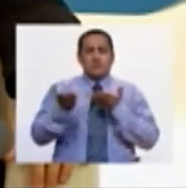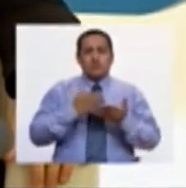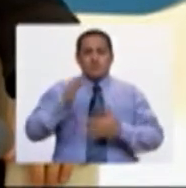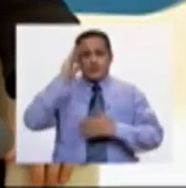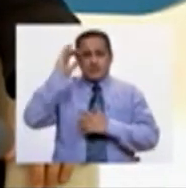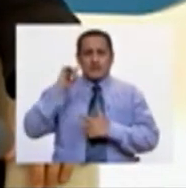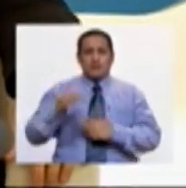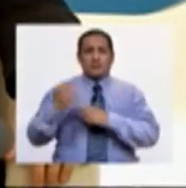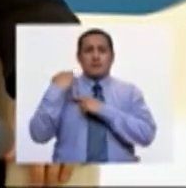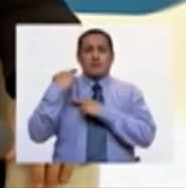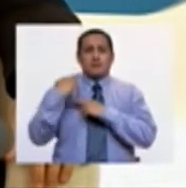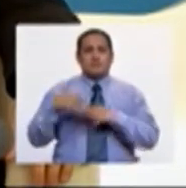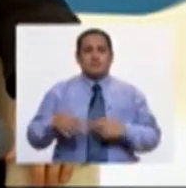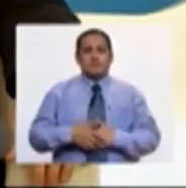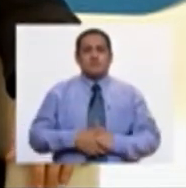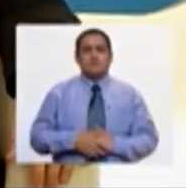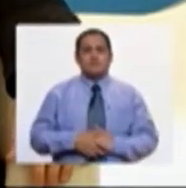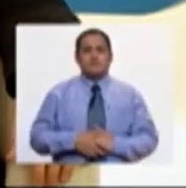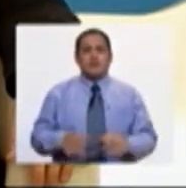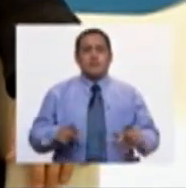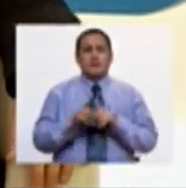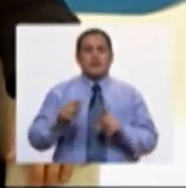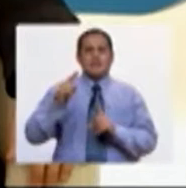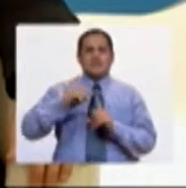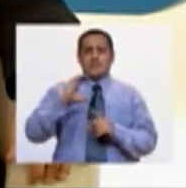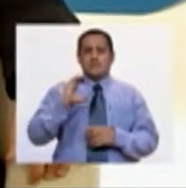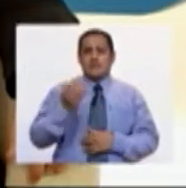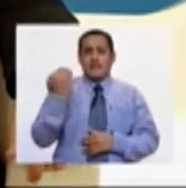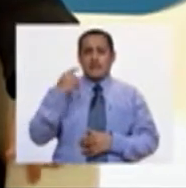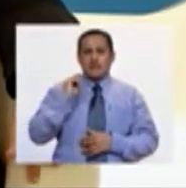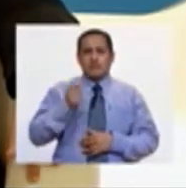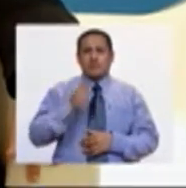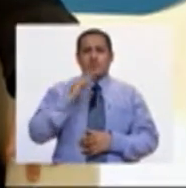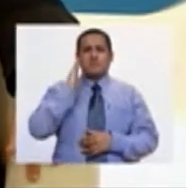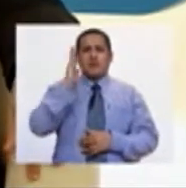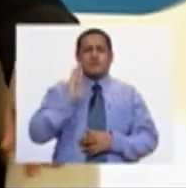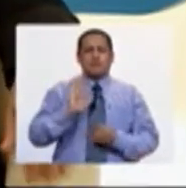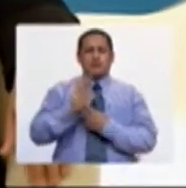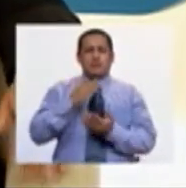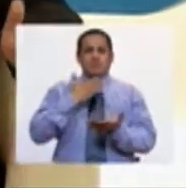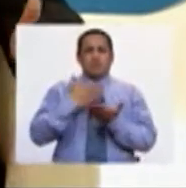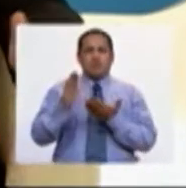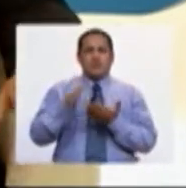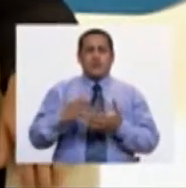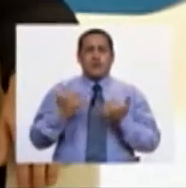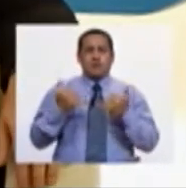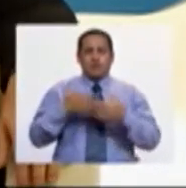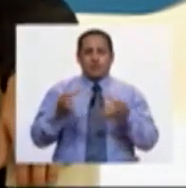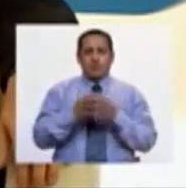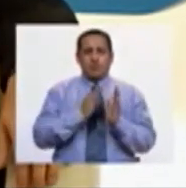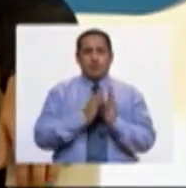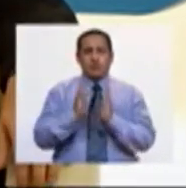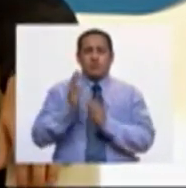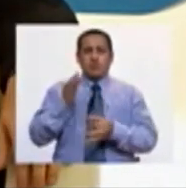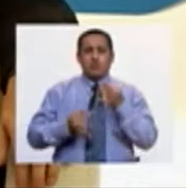servicio militar obligatorio. Y el tribunal hace poco dicta una sentencia que expulsa del